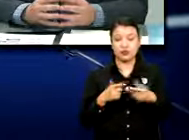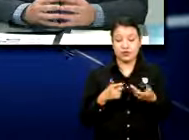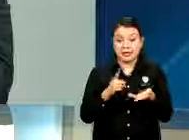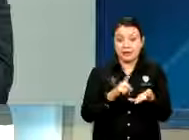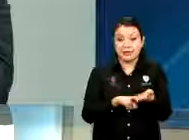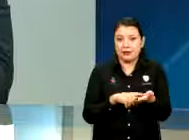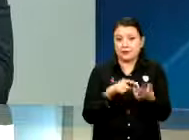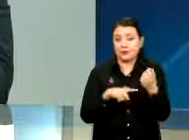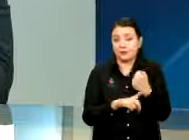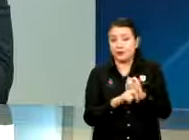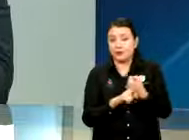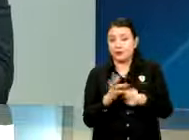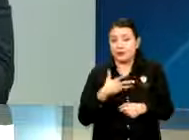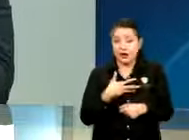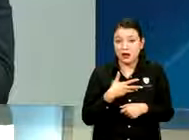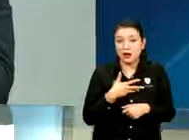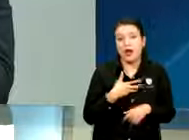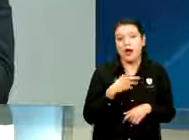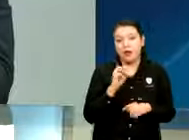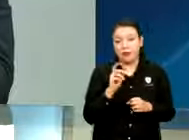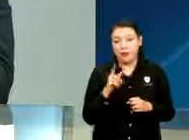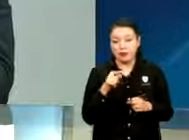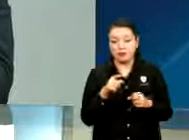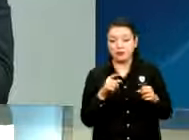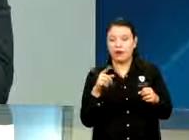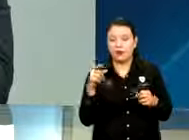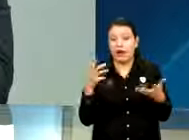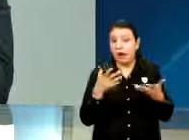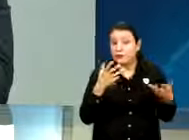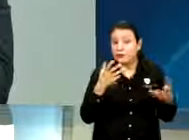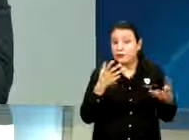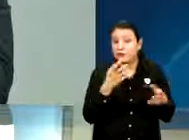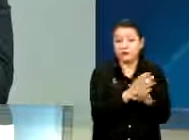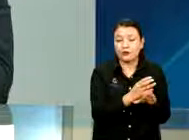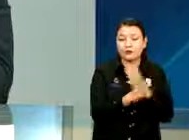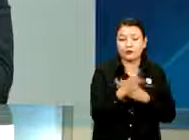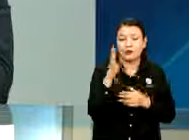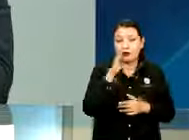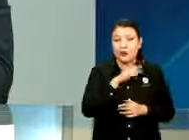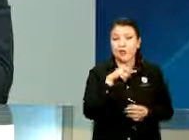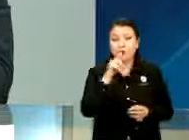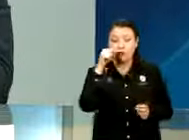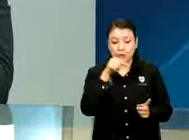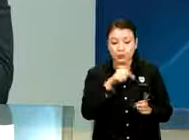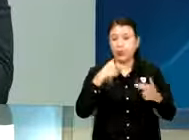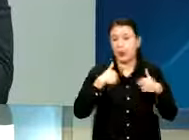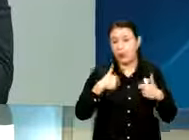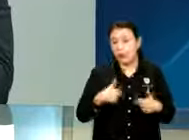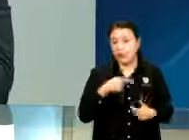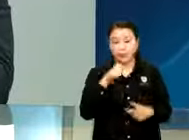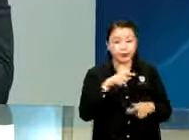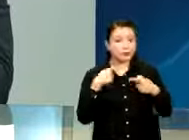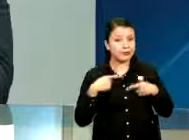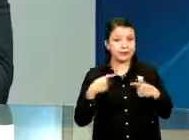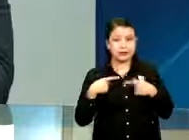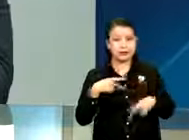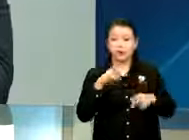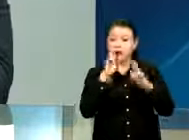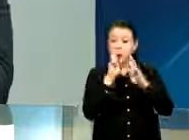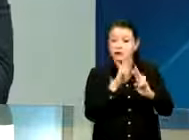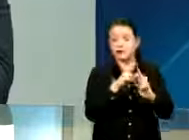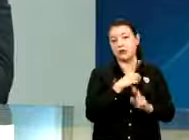de una interpretación pro persona en todo momento y al final de cuentas ellos tienen la posibilidad de acceder a medios de defensa